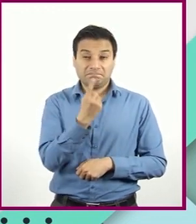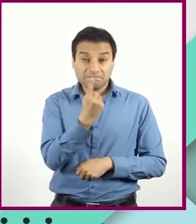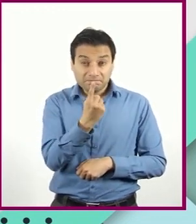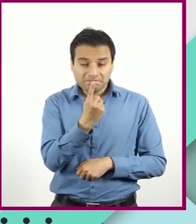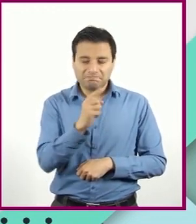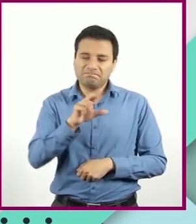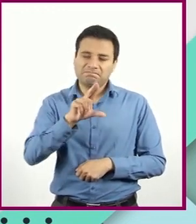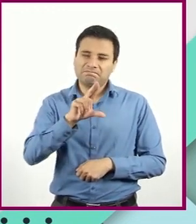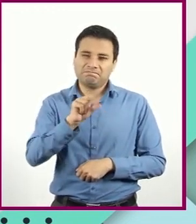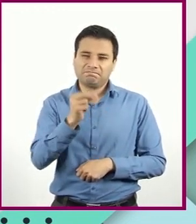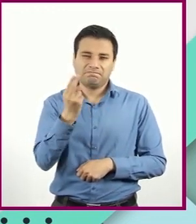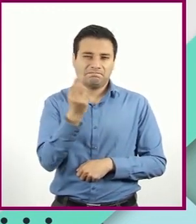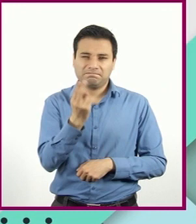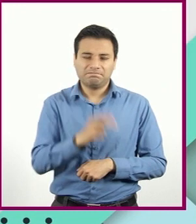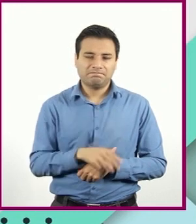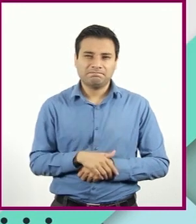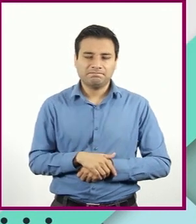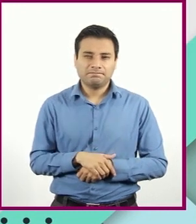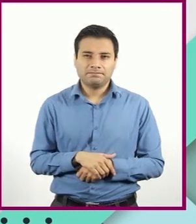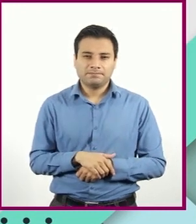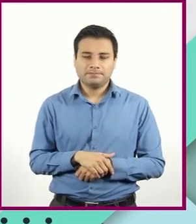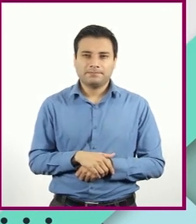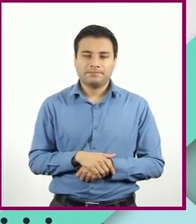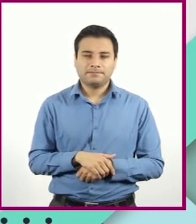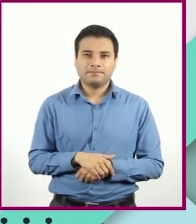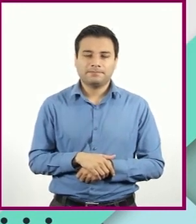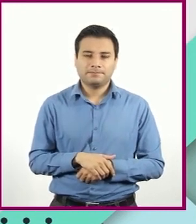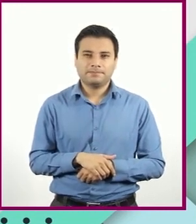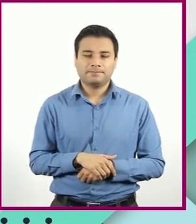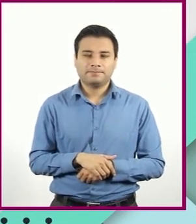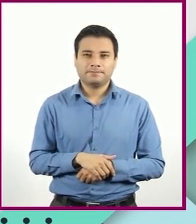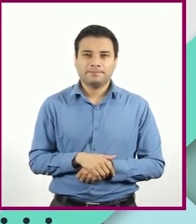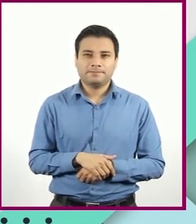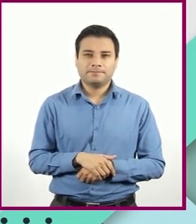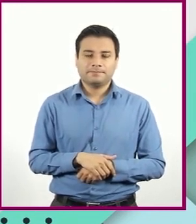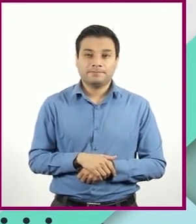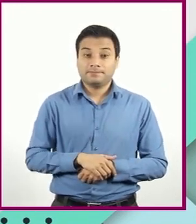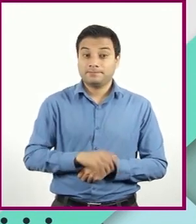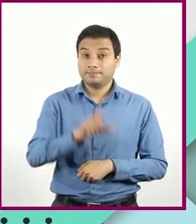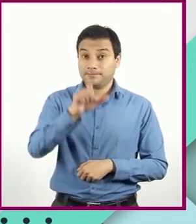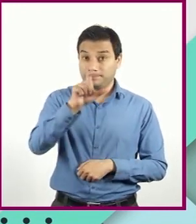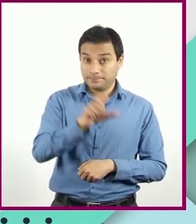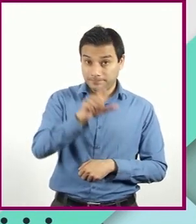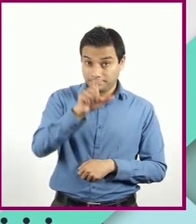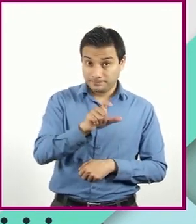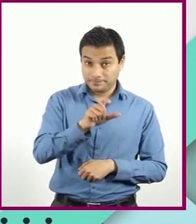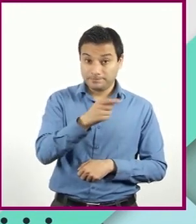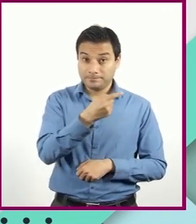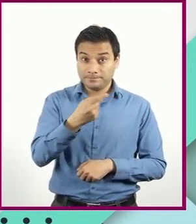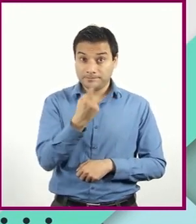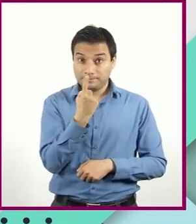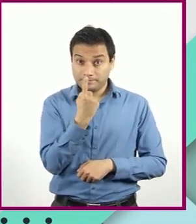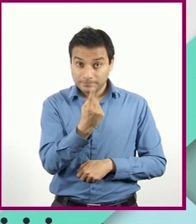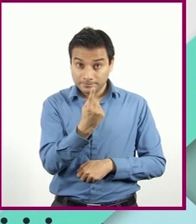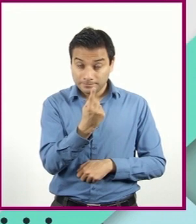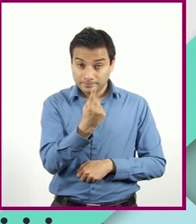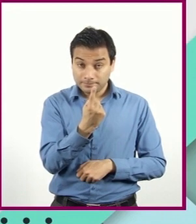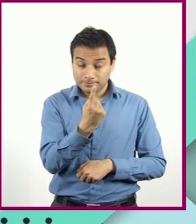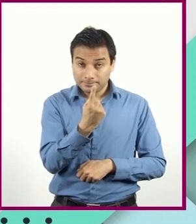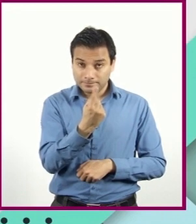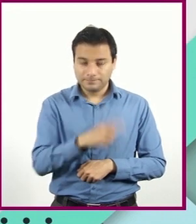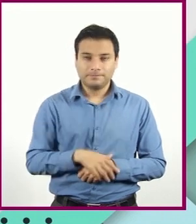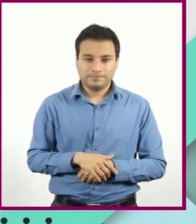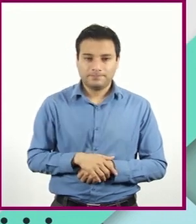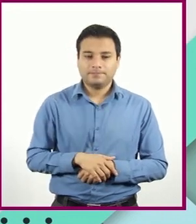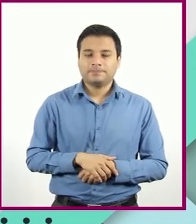términos algebraicos, por lo que tenemos ahora la expresión resultante. X menos 1 en el segundo miembro de la